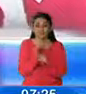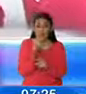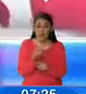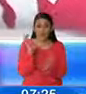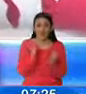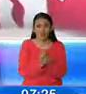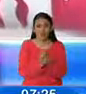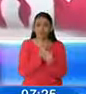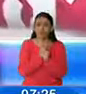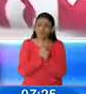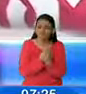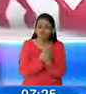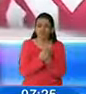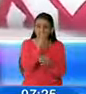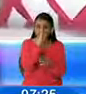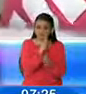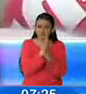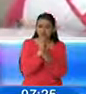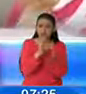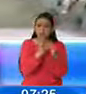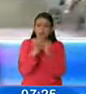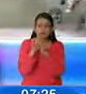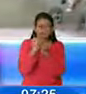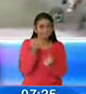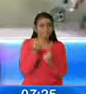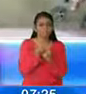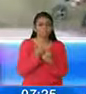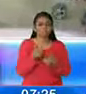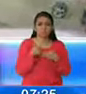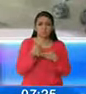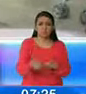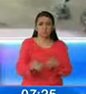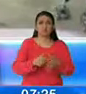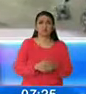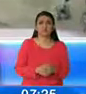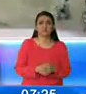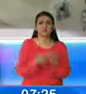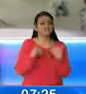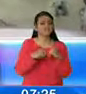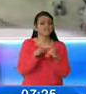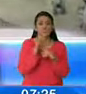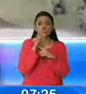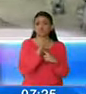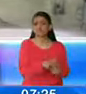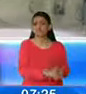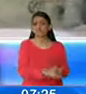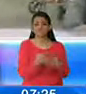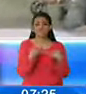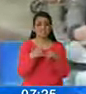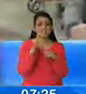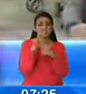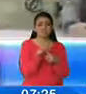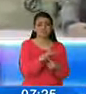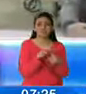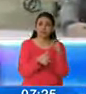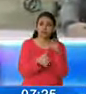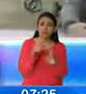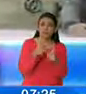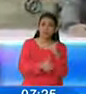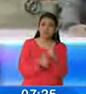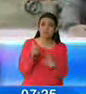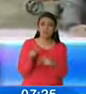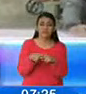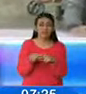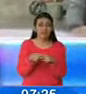fiel, amiga y compañera, le ayuda en todo. Y hay mucha discriminación, demasiada discriminación. Problemas con los señores de